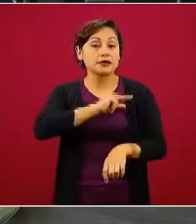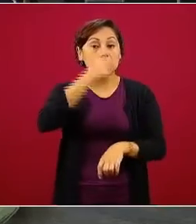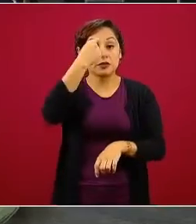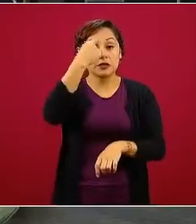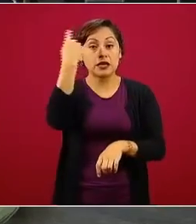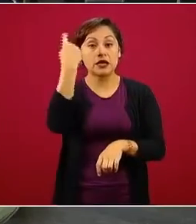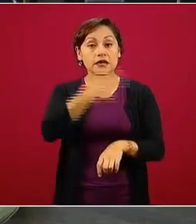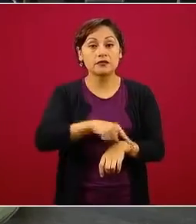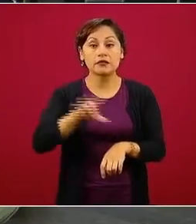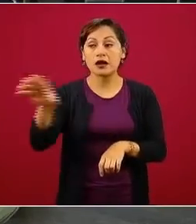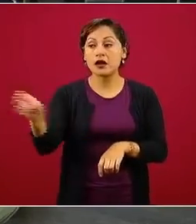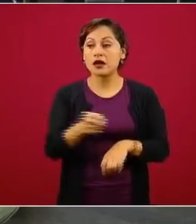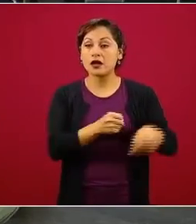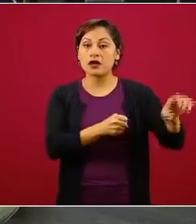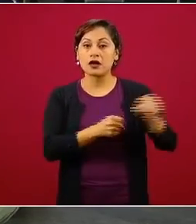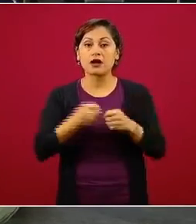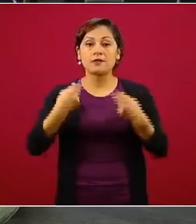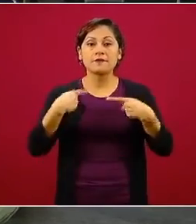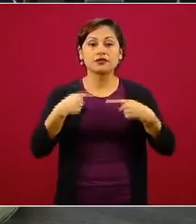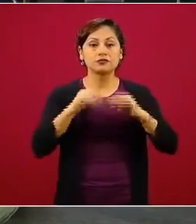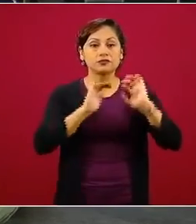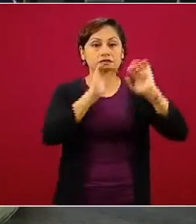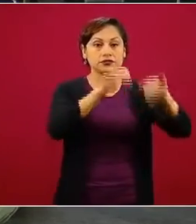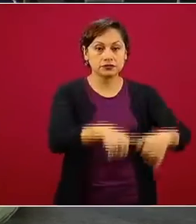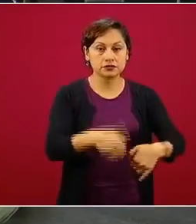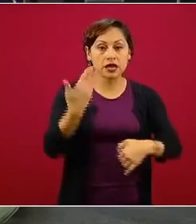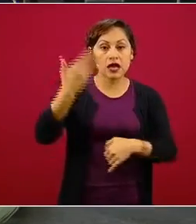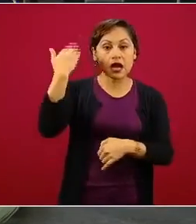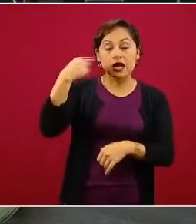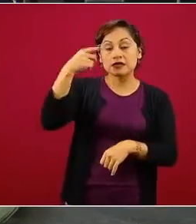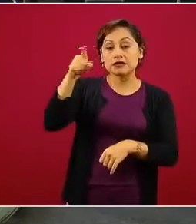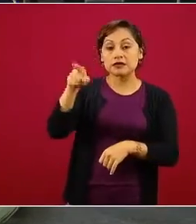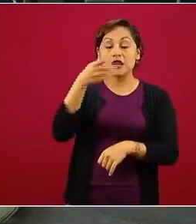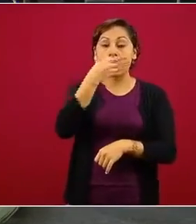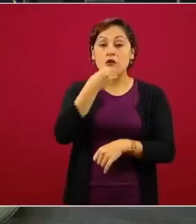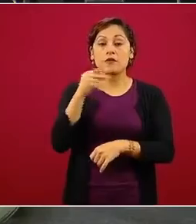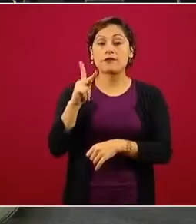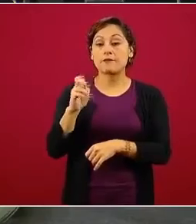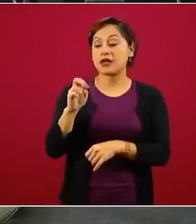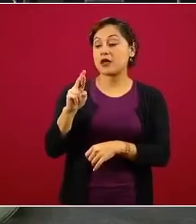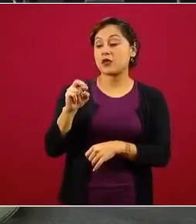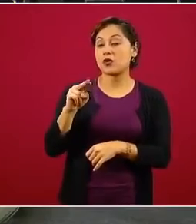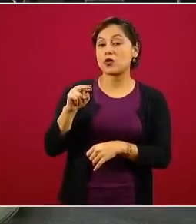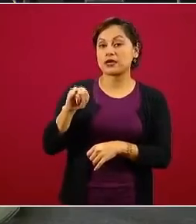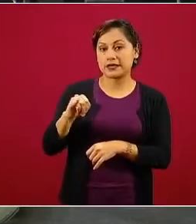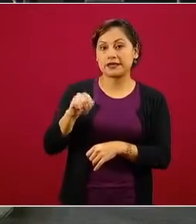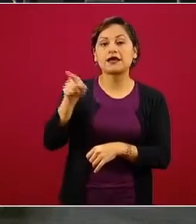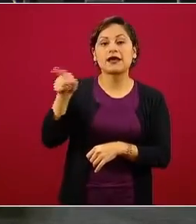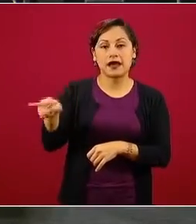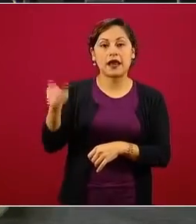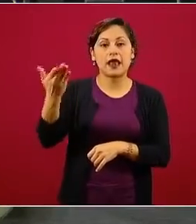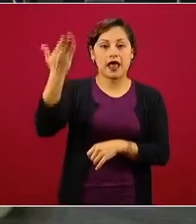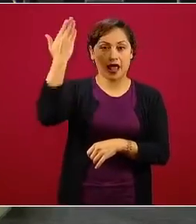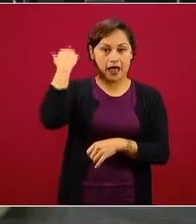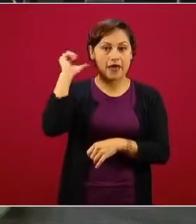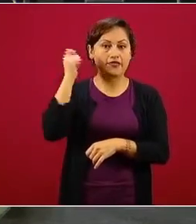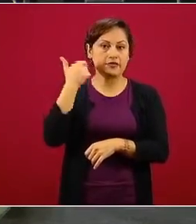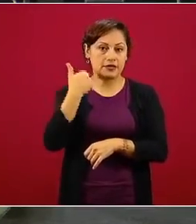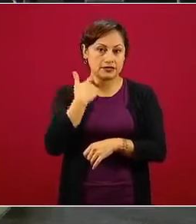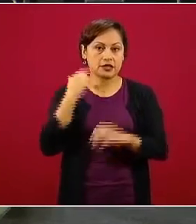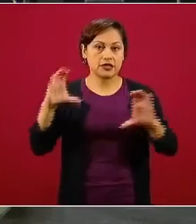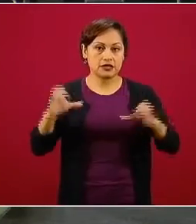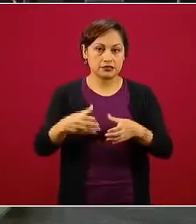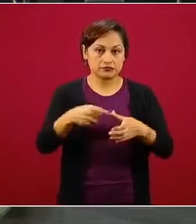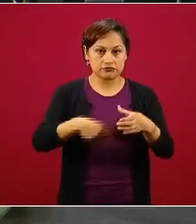está el señor Fernández Perroni en esa dirección, se han incrementado los permisos y obviamente con